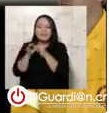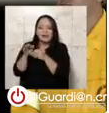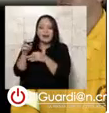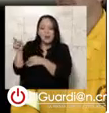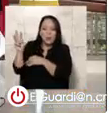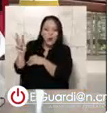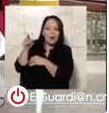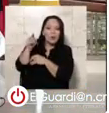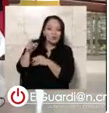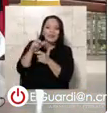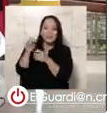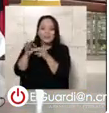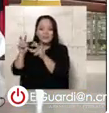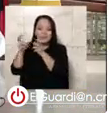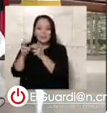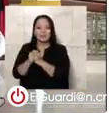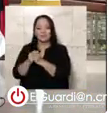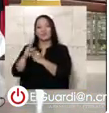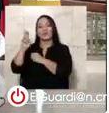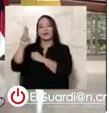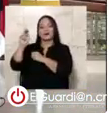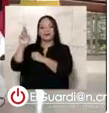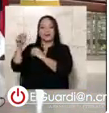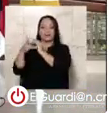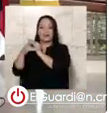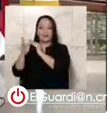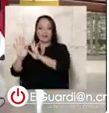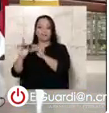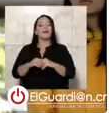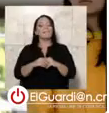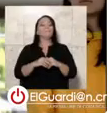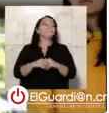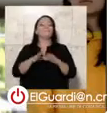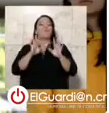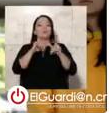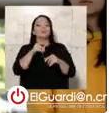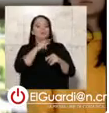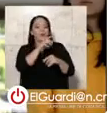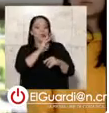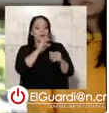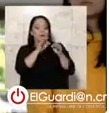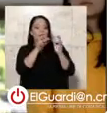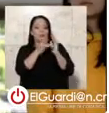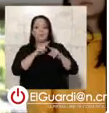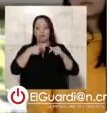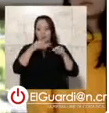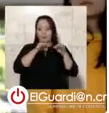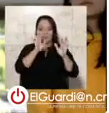usted? Don Werner técnicamente, pero yo lo voy a explicar de otra manera, presidente. Sí, por favor. Esa